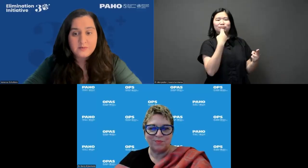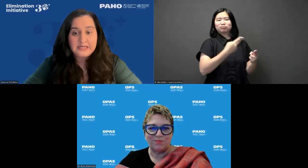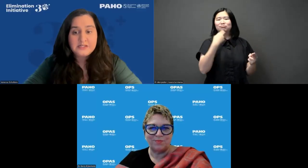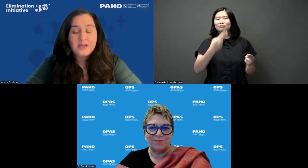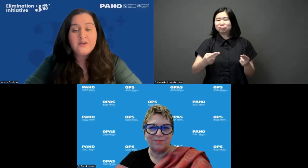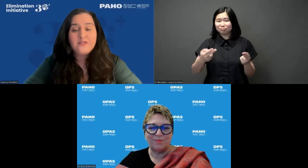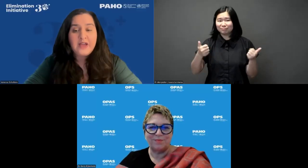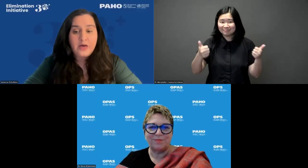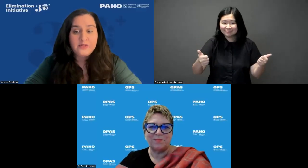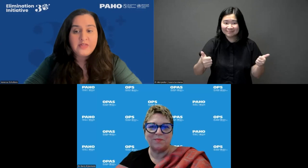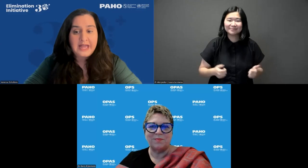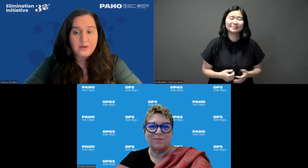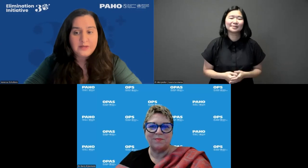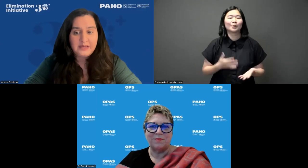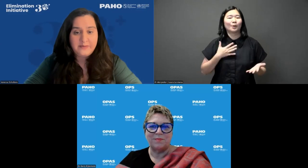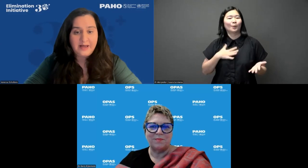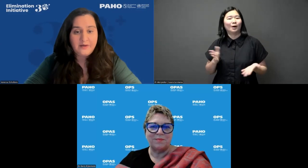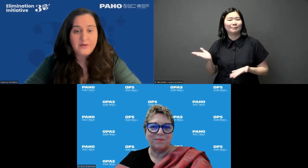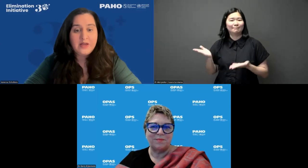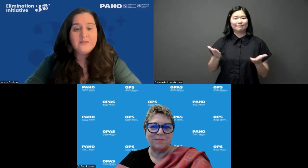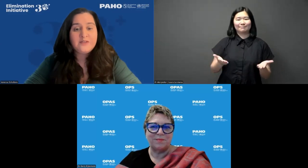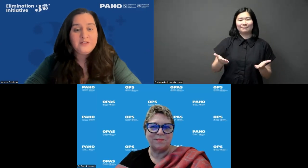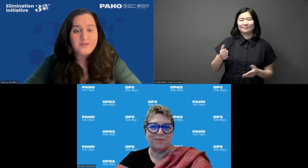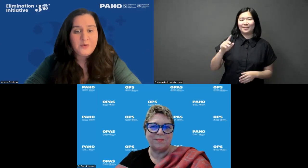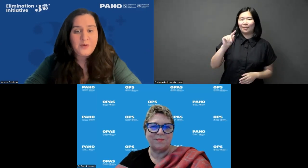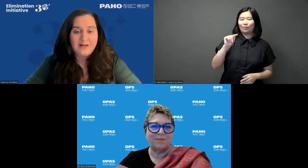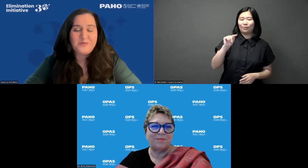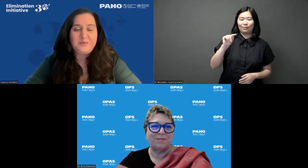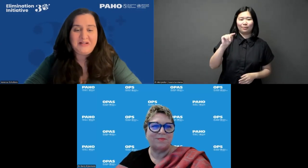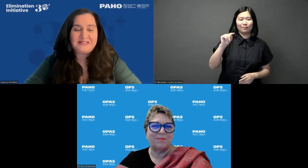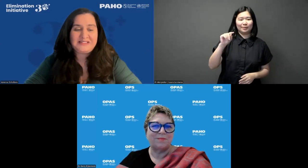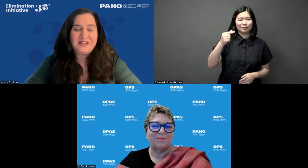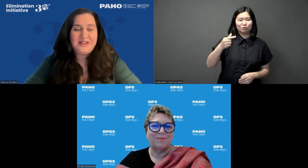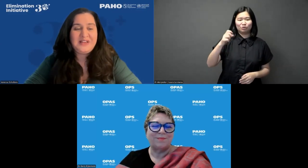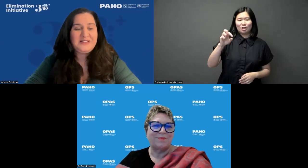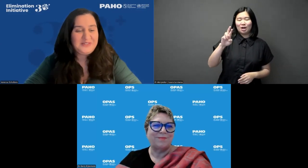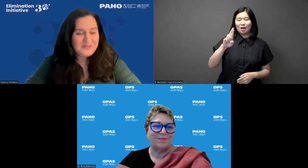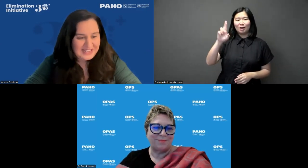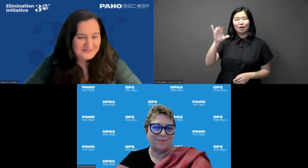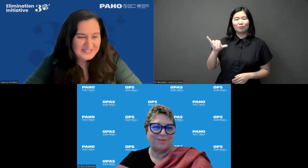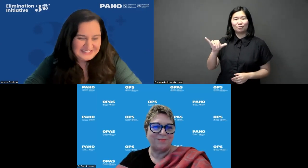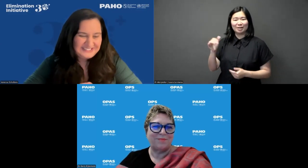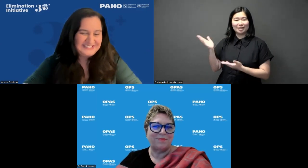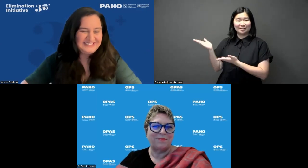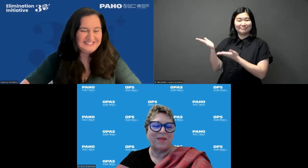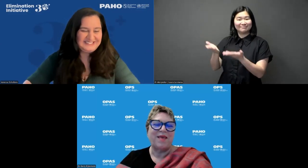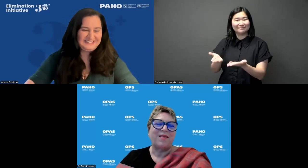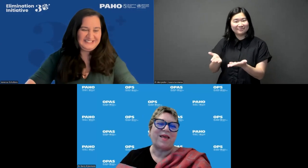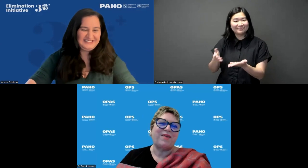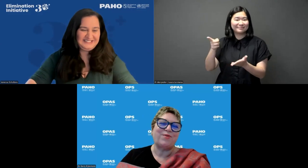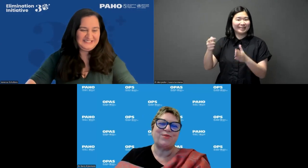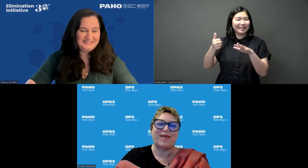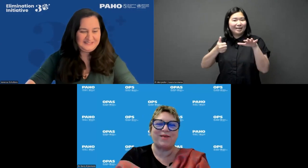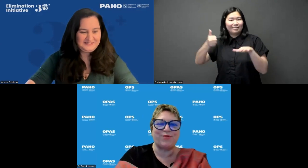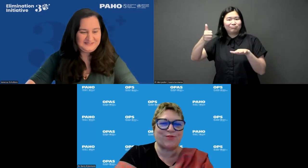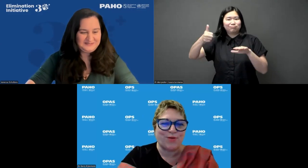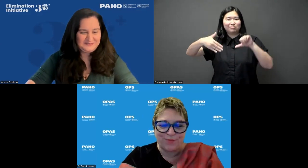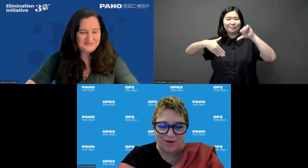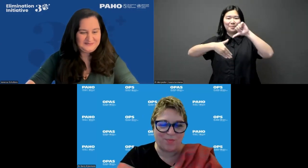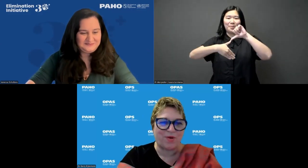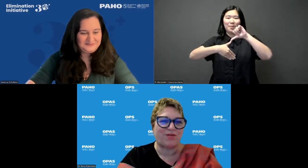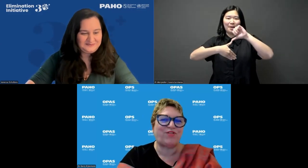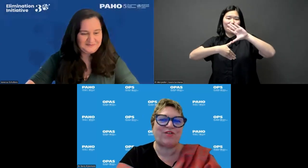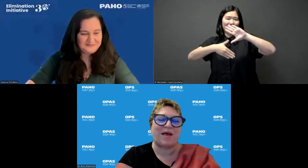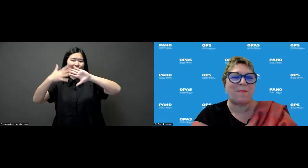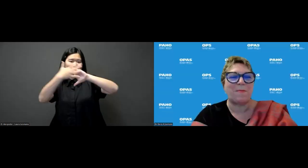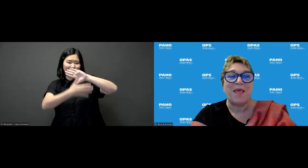Departamento Determinants de for Health Determinantes Equity Sociales y at PAHO. Medioambientales para First, Equidad a en la welcome Salud, remark. que les dará Dr. la Eichmann. bienvenida a este seminario, Thank you. doctora. Thank you so